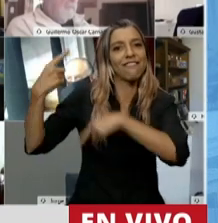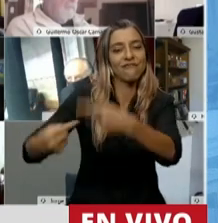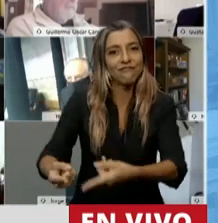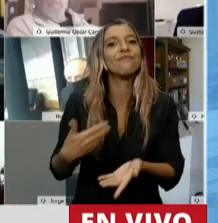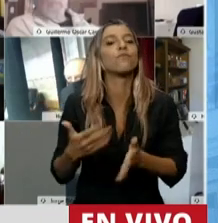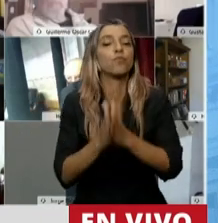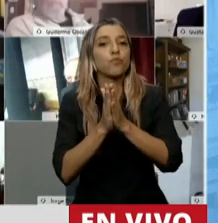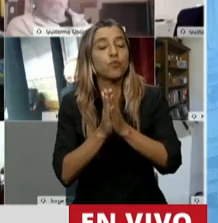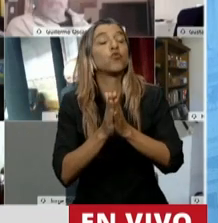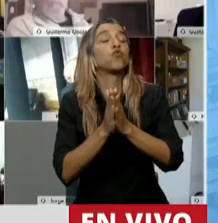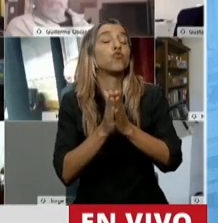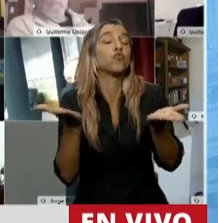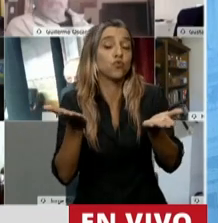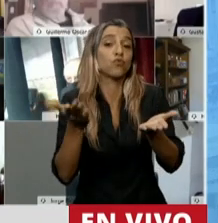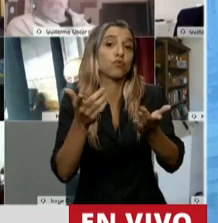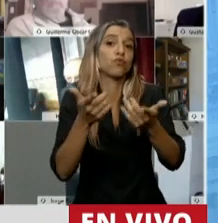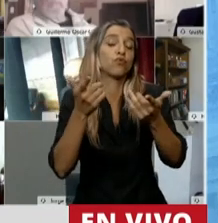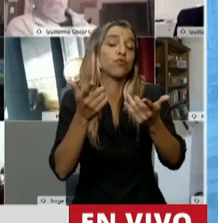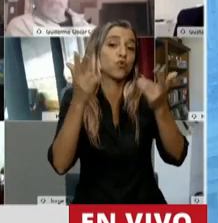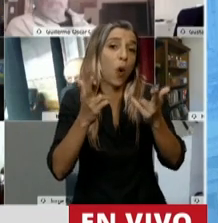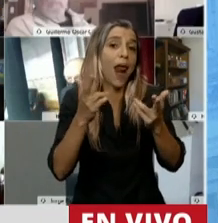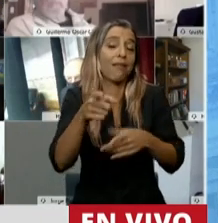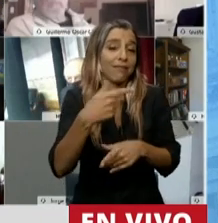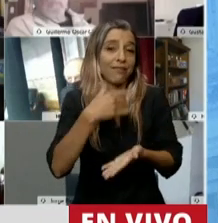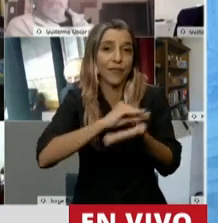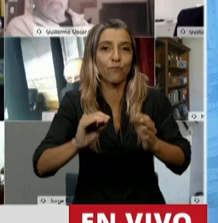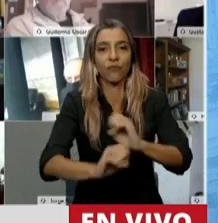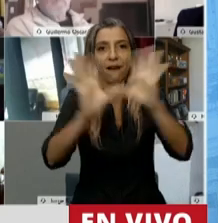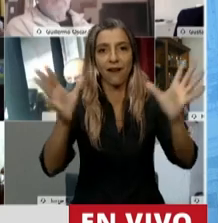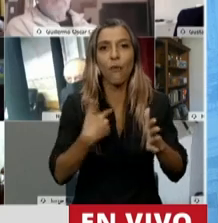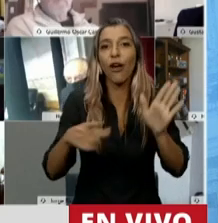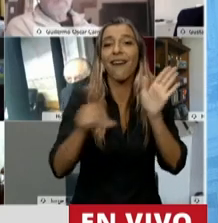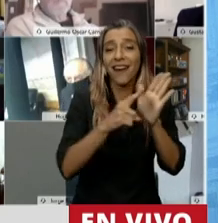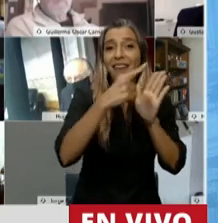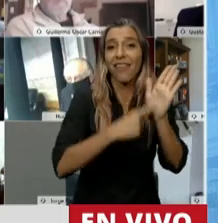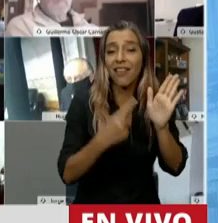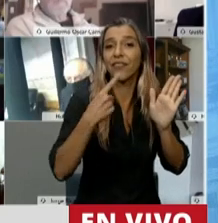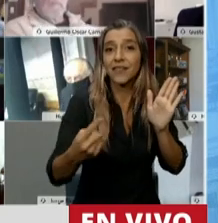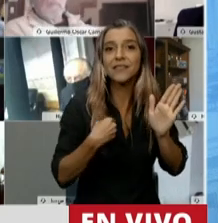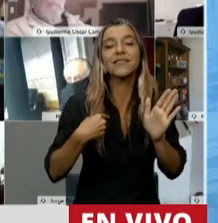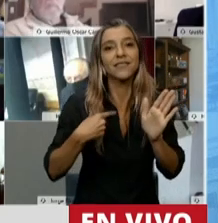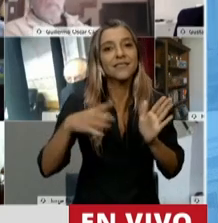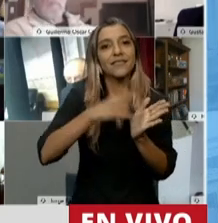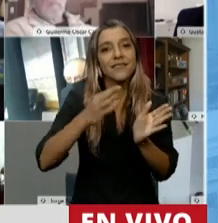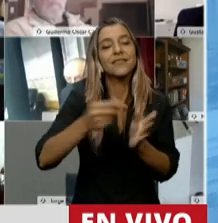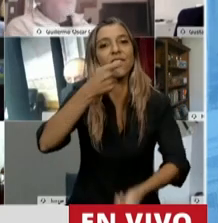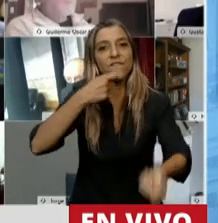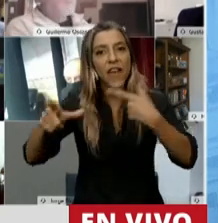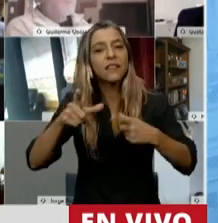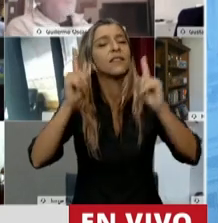ahí, acá, en la ley que estamos tratando hoy. La venta de los terrenos, sí, también